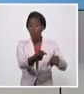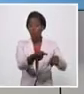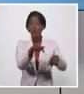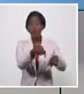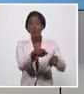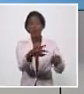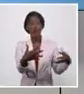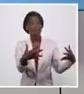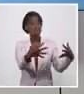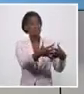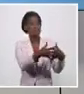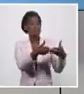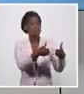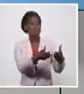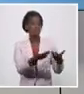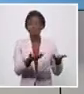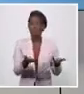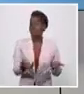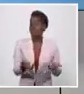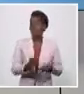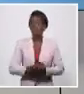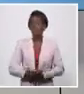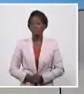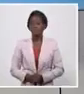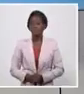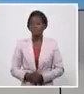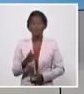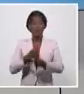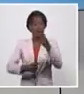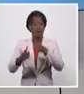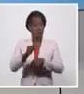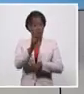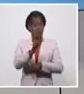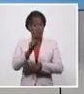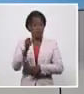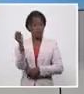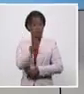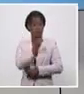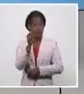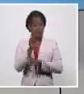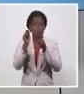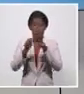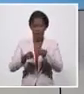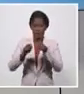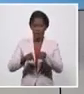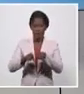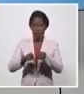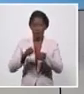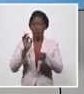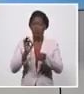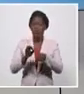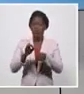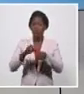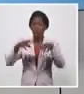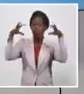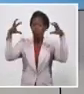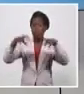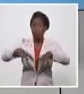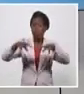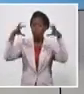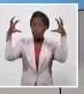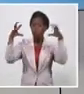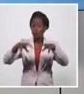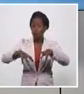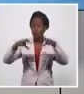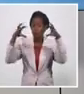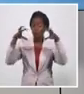nada tiene. Algunos artistas que, por cierto, cantaron aquí en medio de la lluvia, usted lo recordará, para un público donde estaba también el